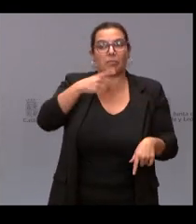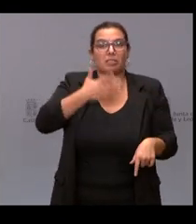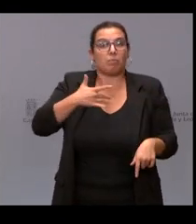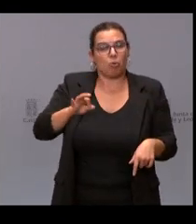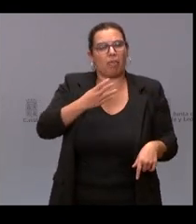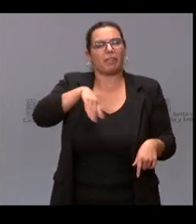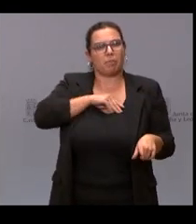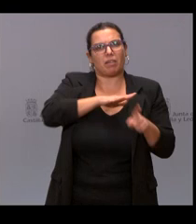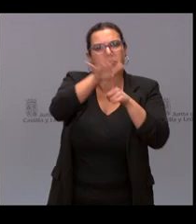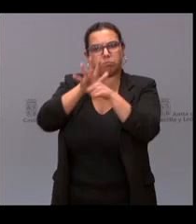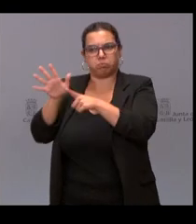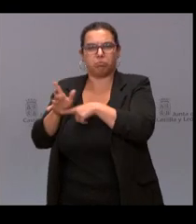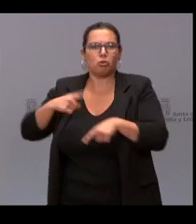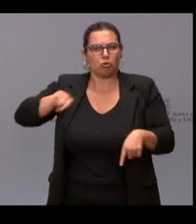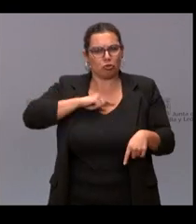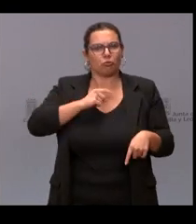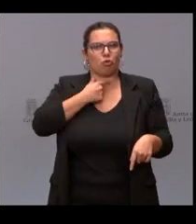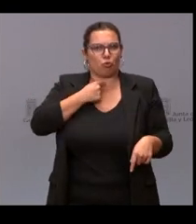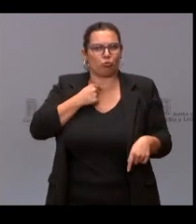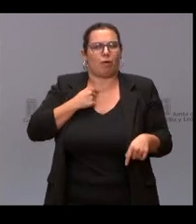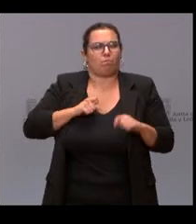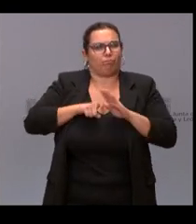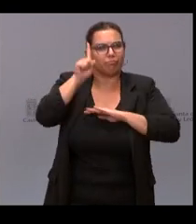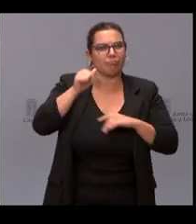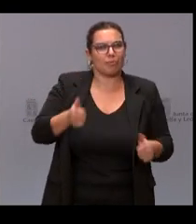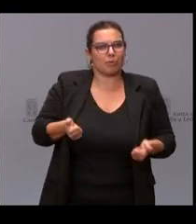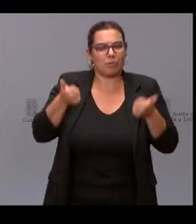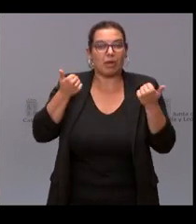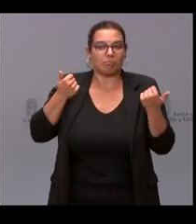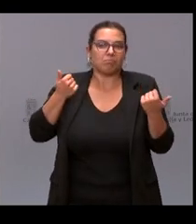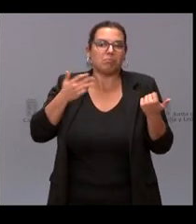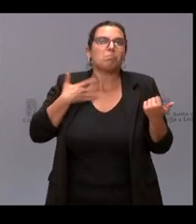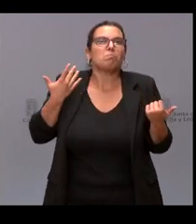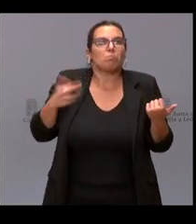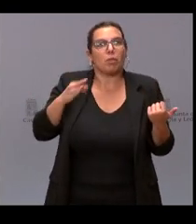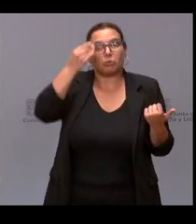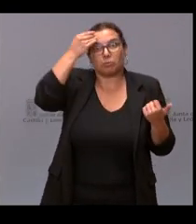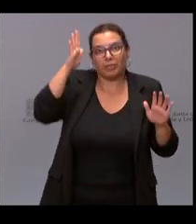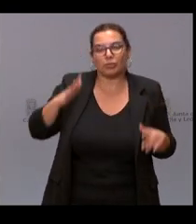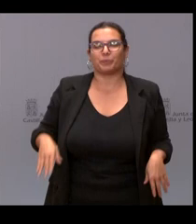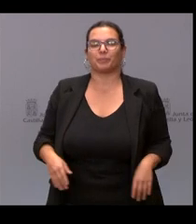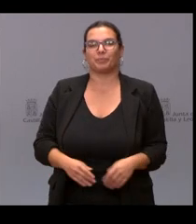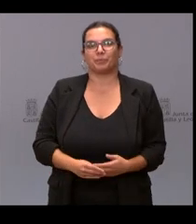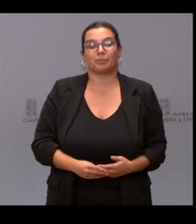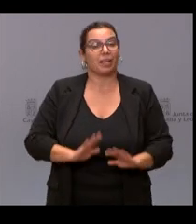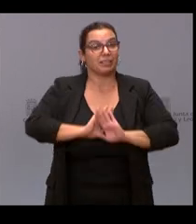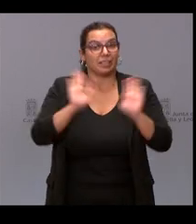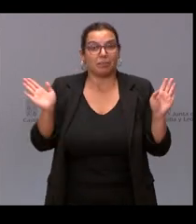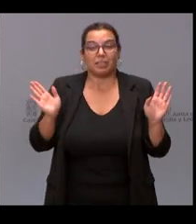de España. Somos ambiciosos y creo que tenemos esa posibilidad de jugar ese rol, ¿no? Y nada